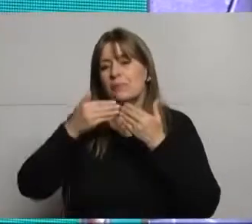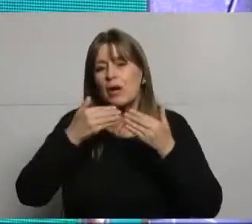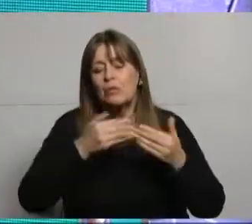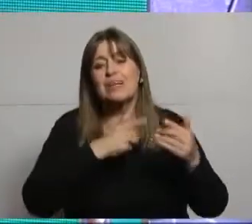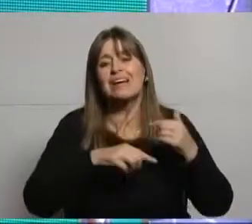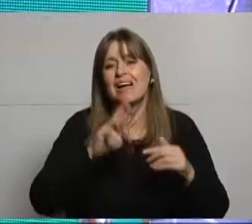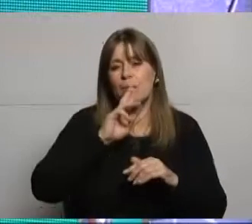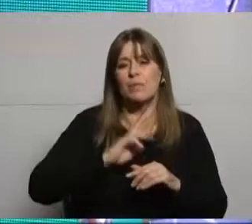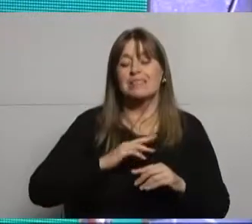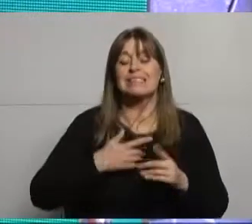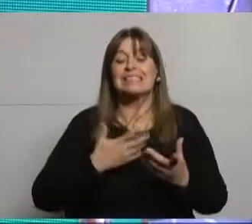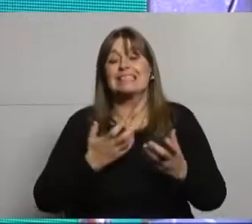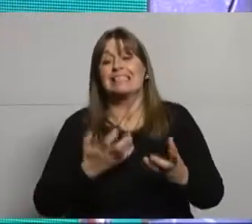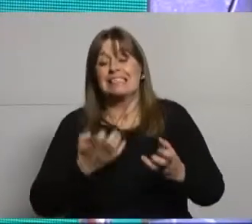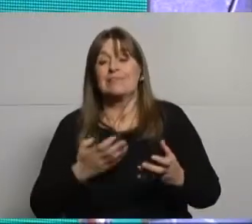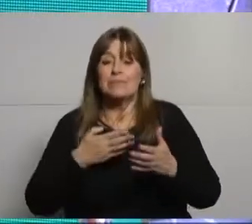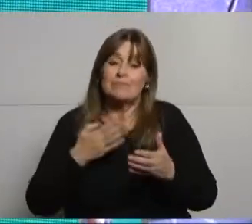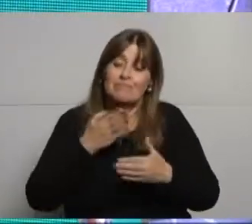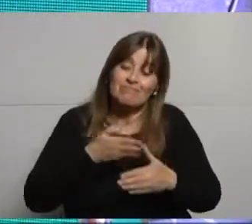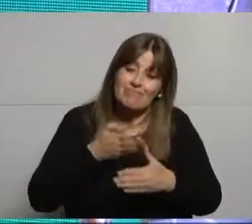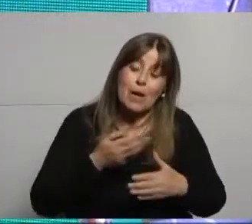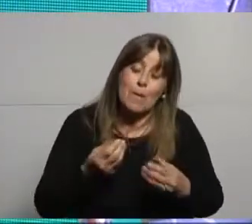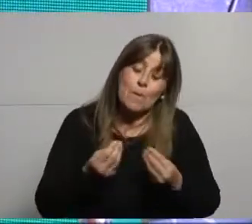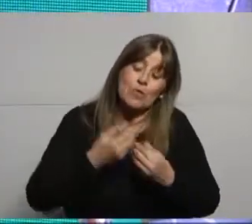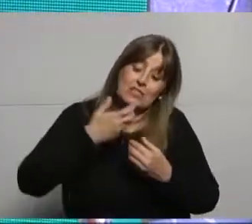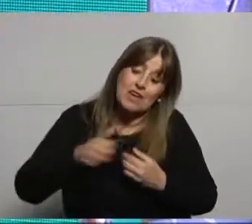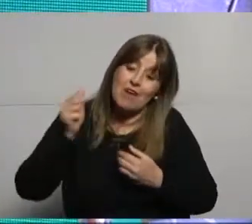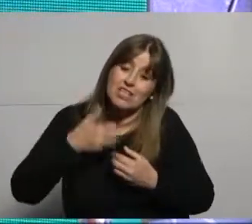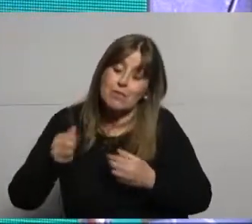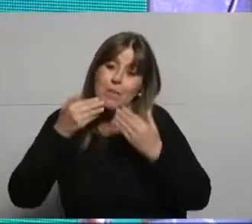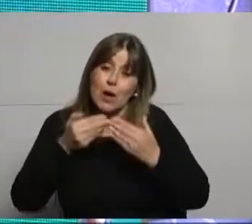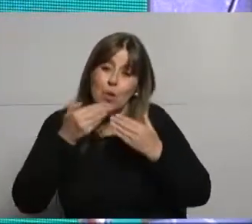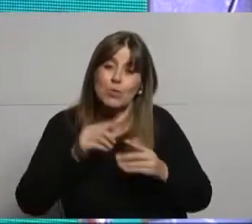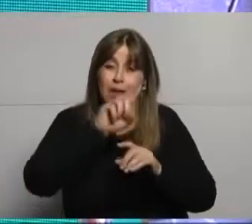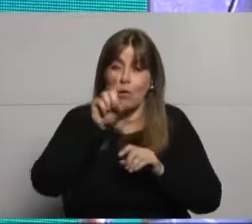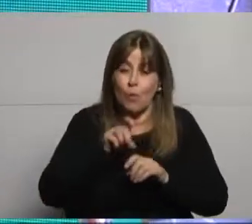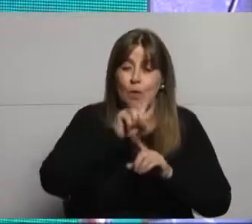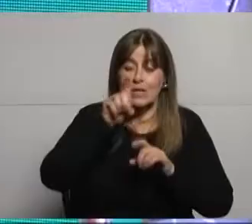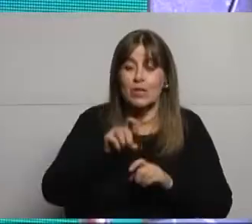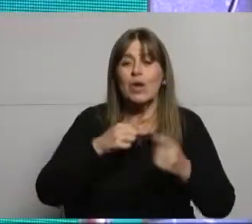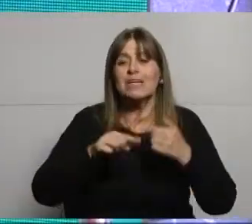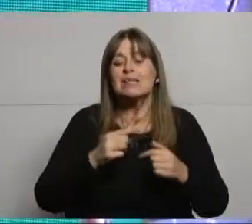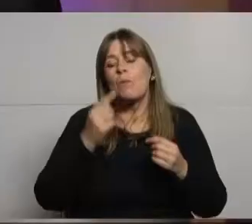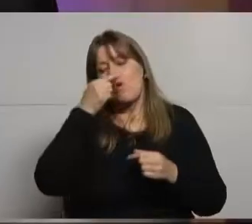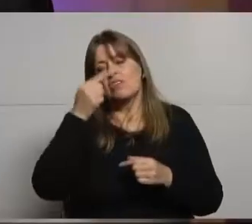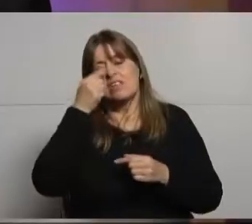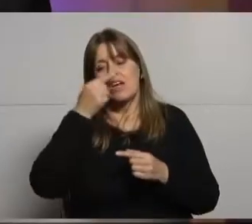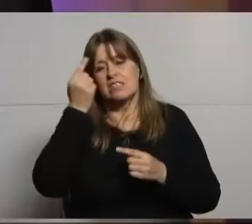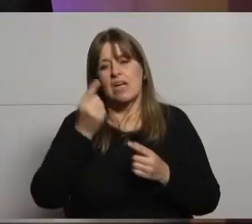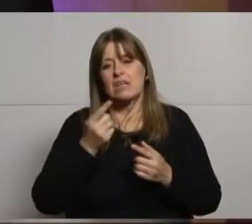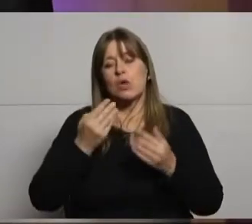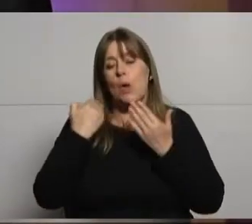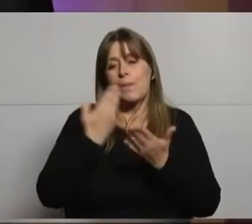el intento que hicimos, es eso, Sin llevarnos duda. un montón de preguntas y cuestiones Ha sido dejar muy abierto. interesante lo que nos